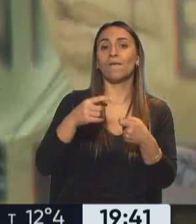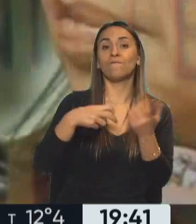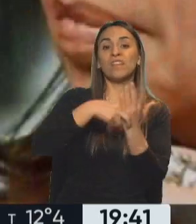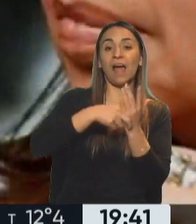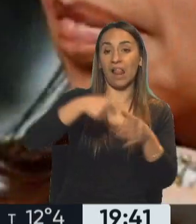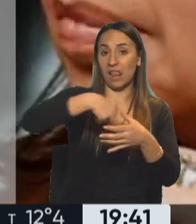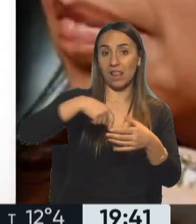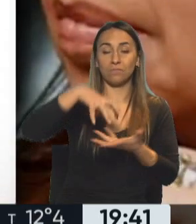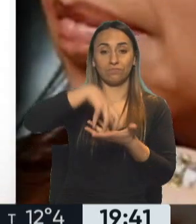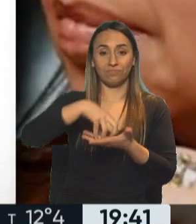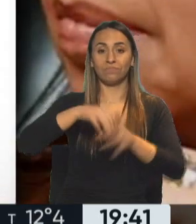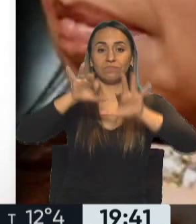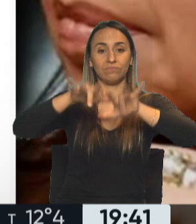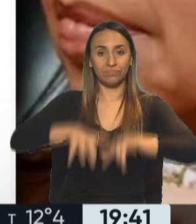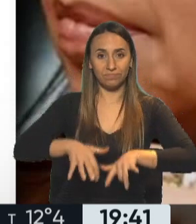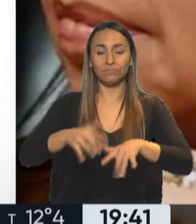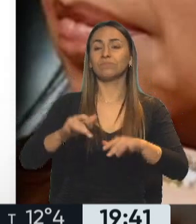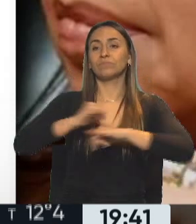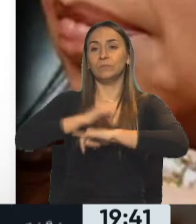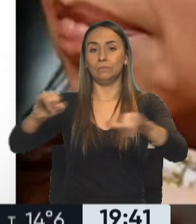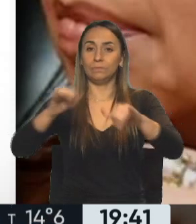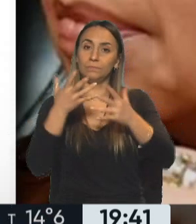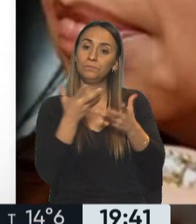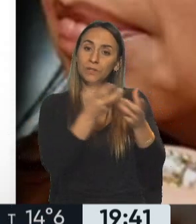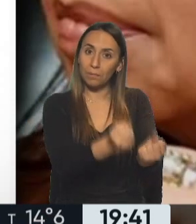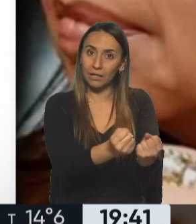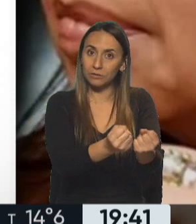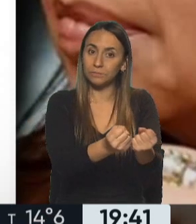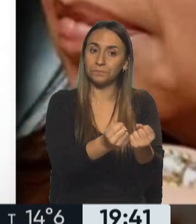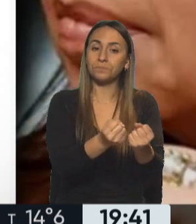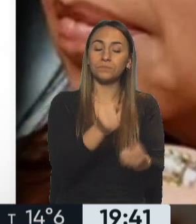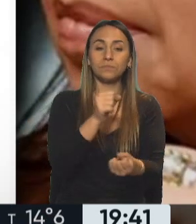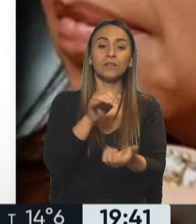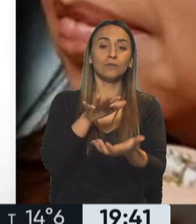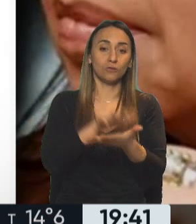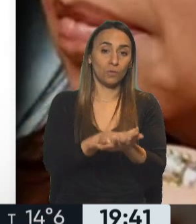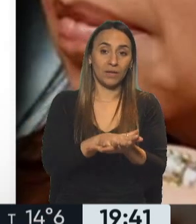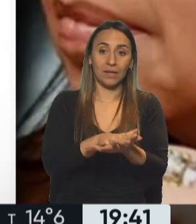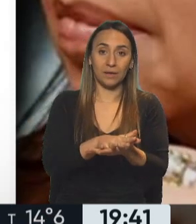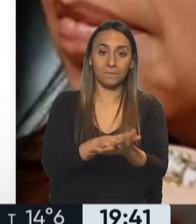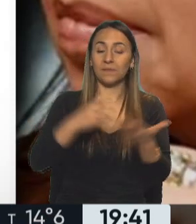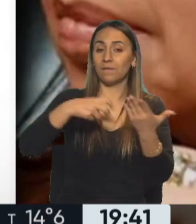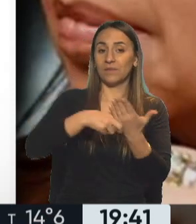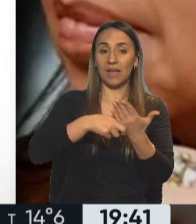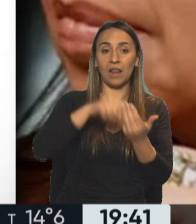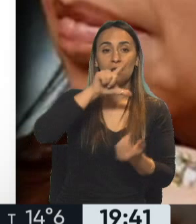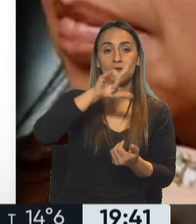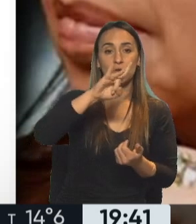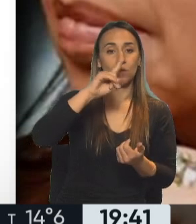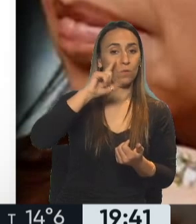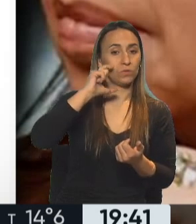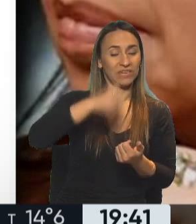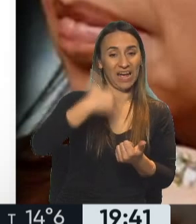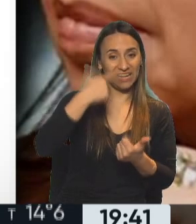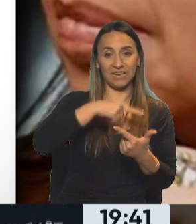emitió un comunicado de respaldo respecto de todo lo que tiene que ver con la actuación de los fiscales Diego Luciani y Sergio Mora.